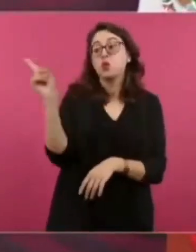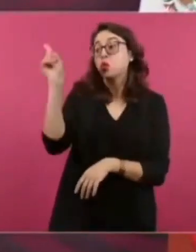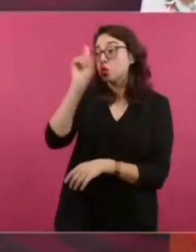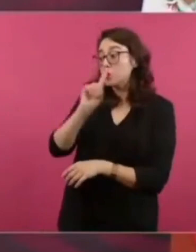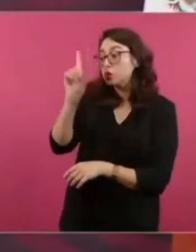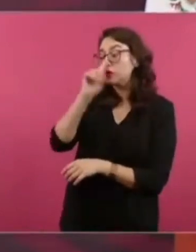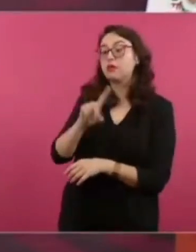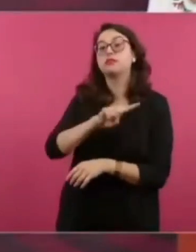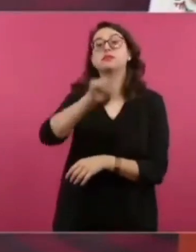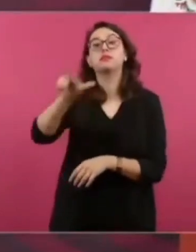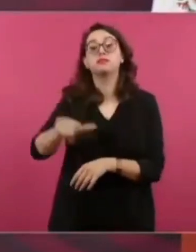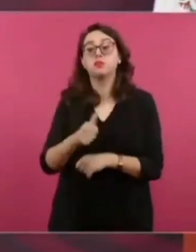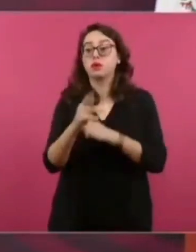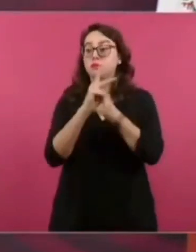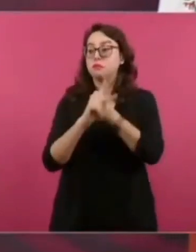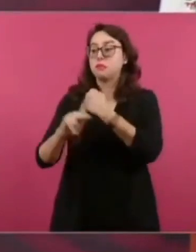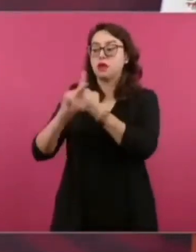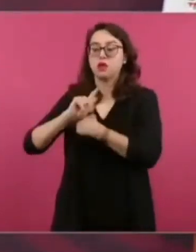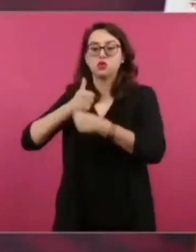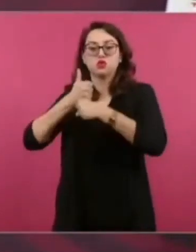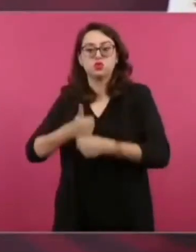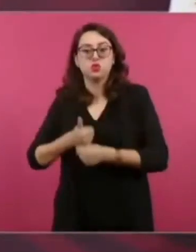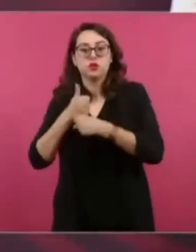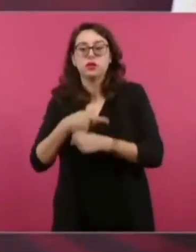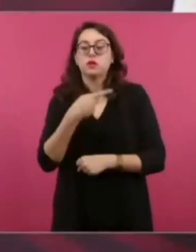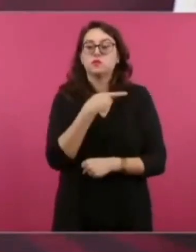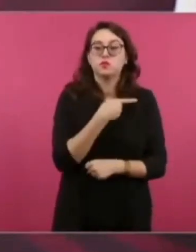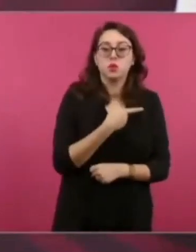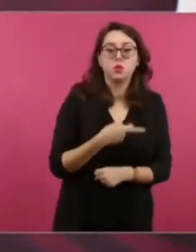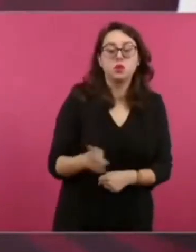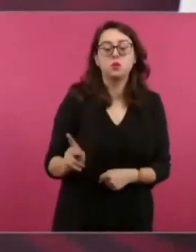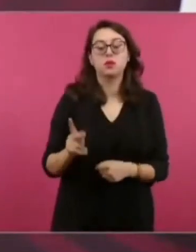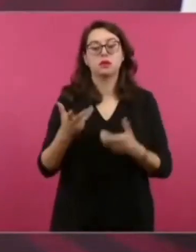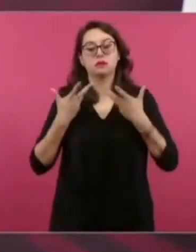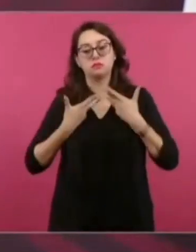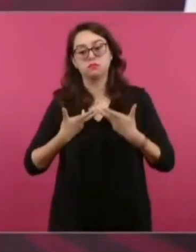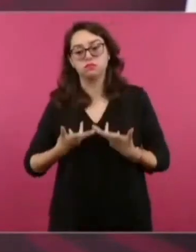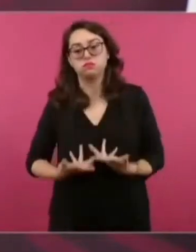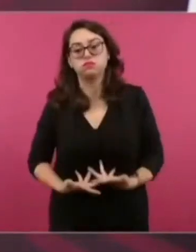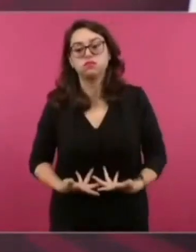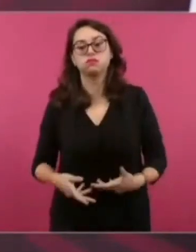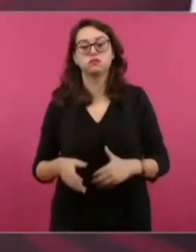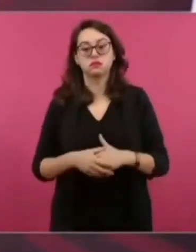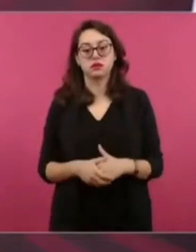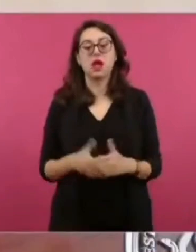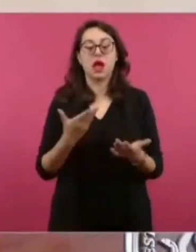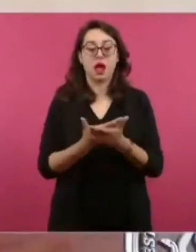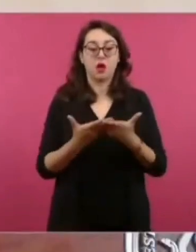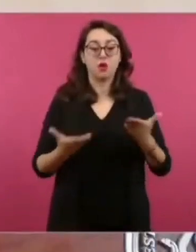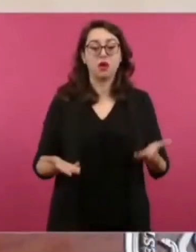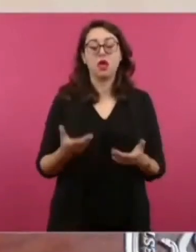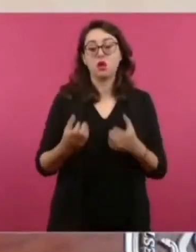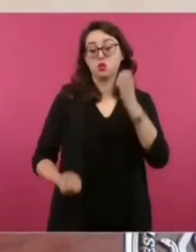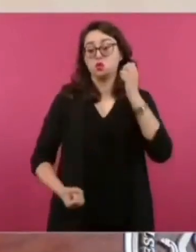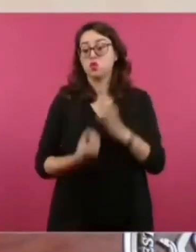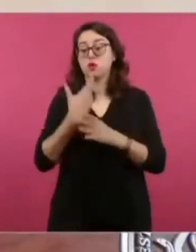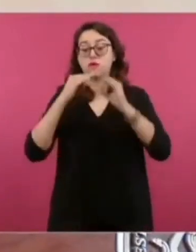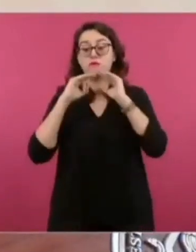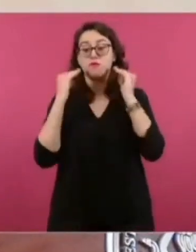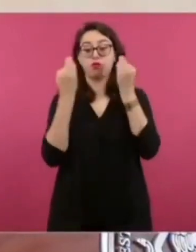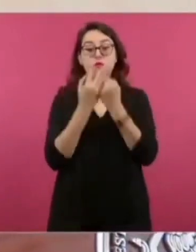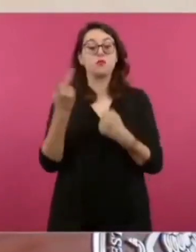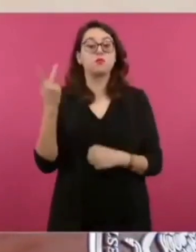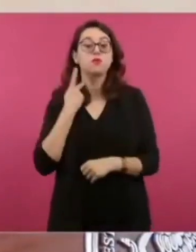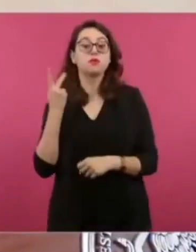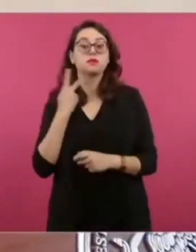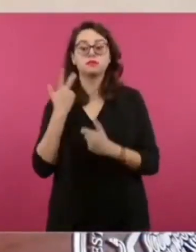pobreza, desgracias. Entonces, esto es completamente distinto. Por